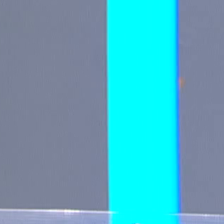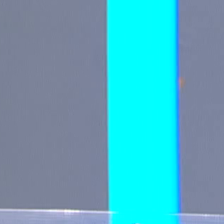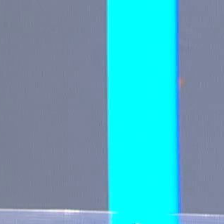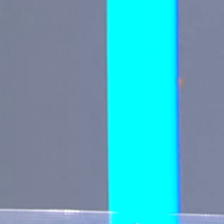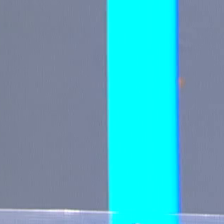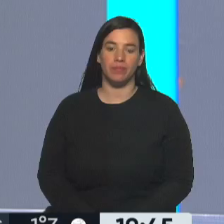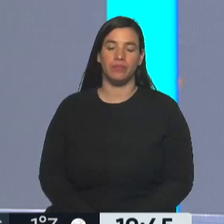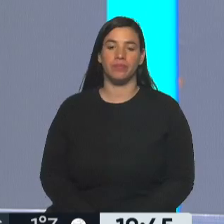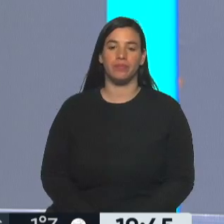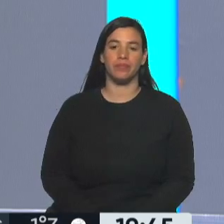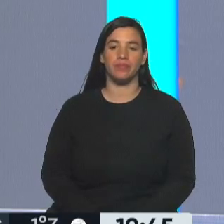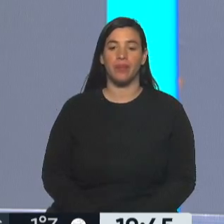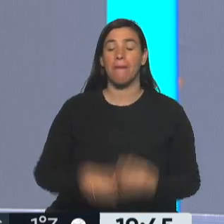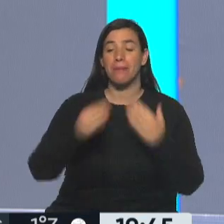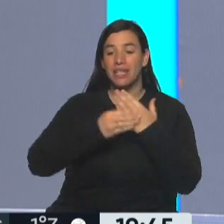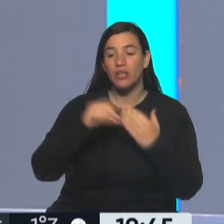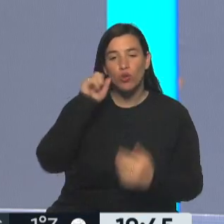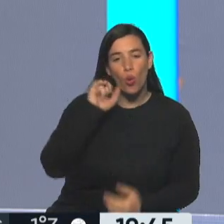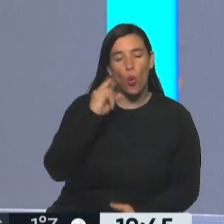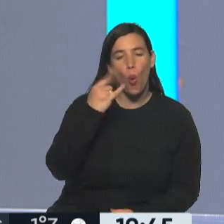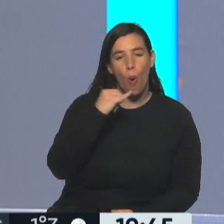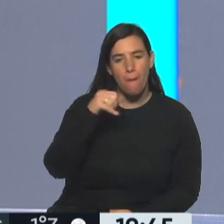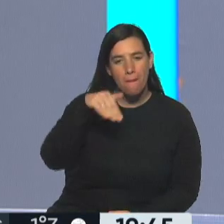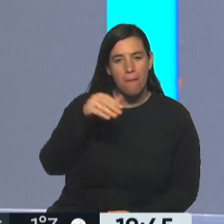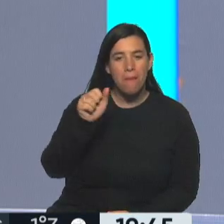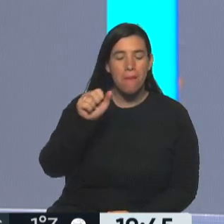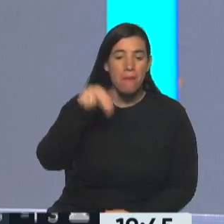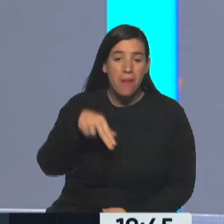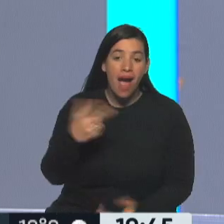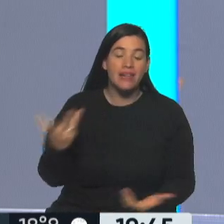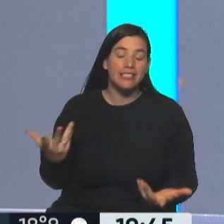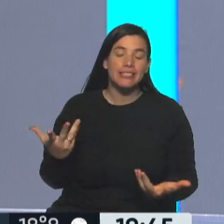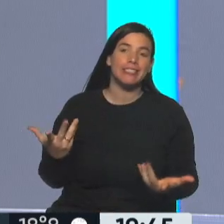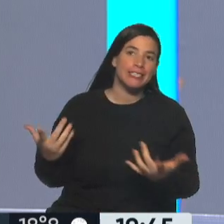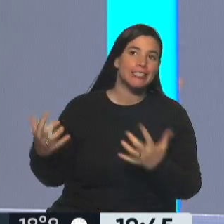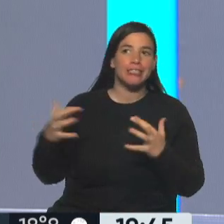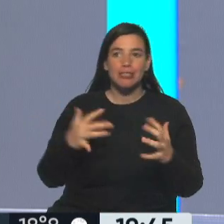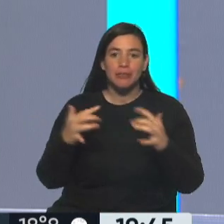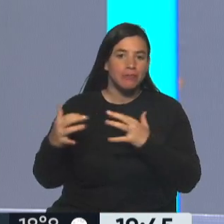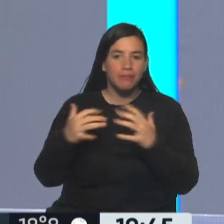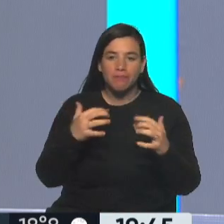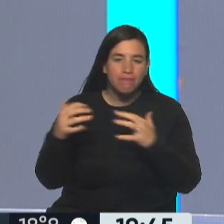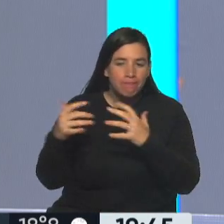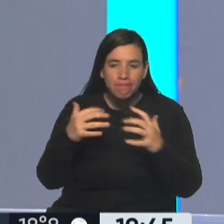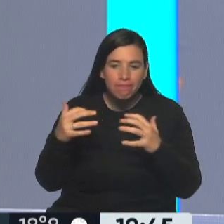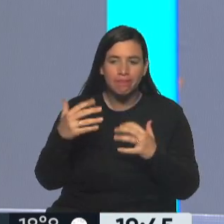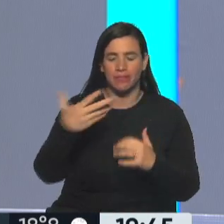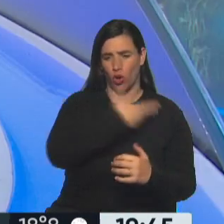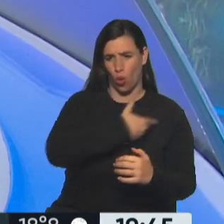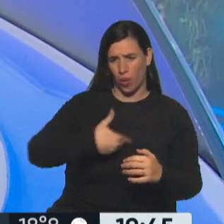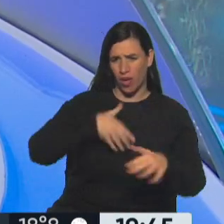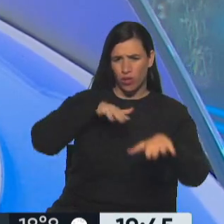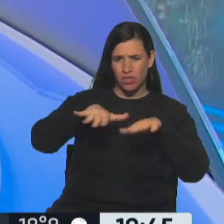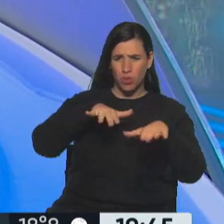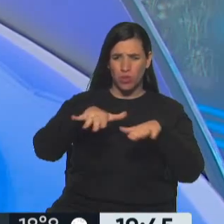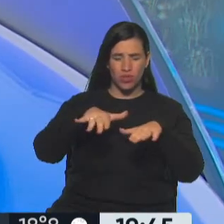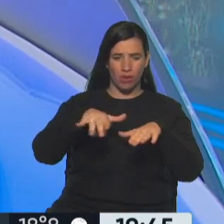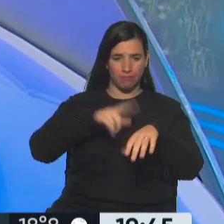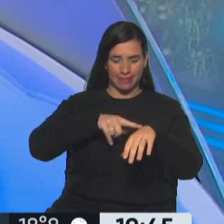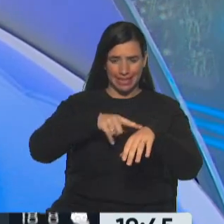Congreso y Argentina firmó un contrato de adhesión con el Fondo Monetario, no discutió los términos, ni los términos más mínimos que por